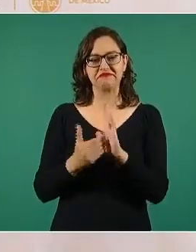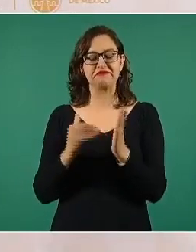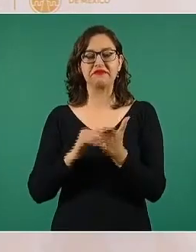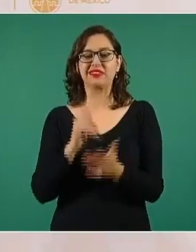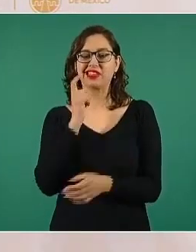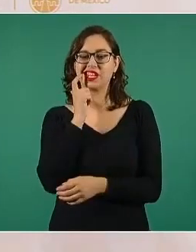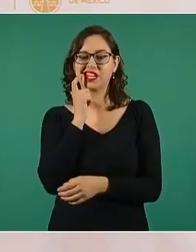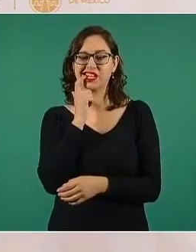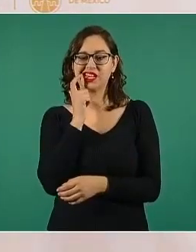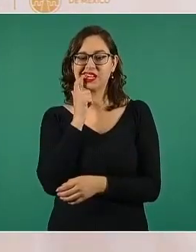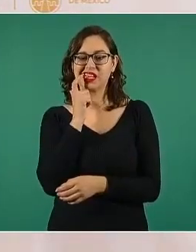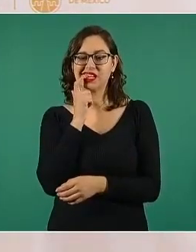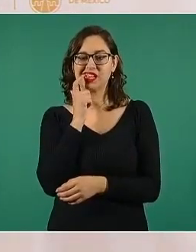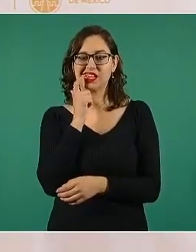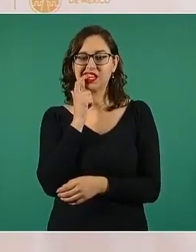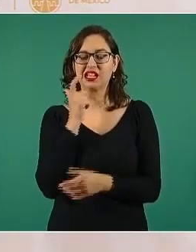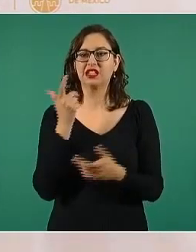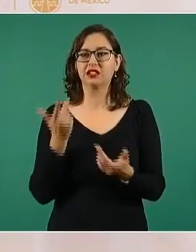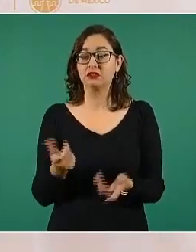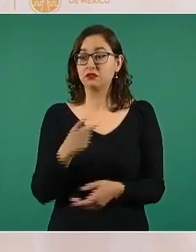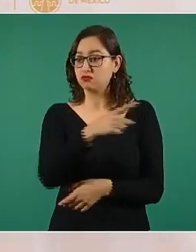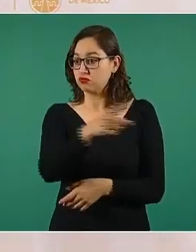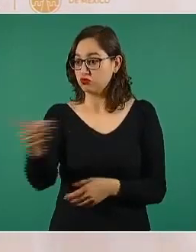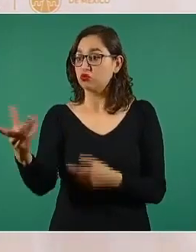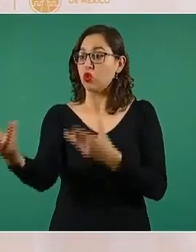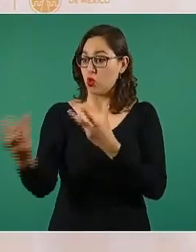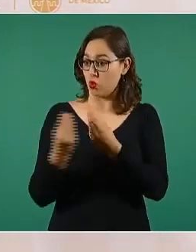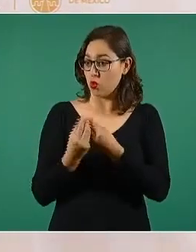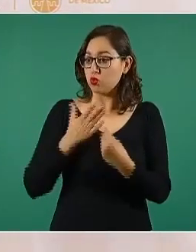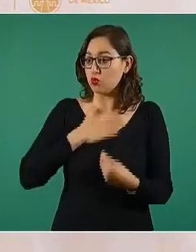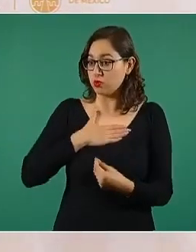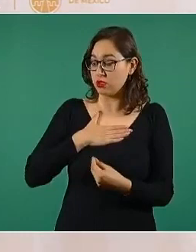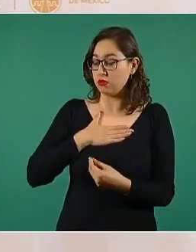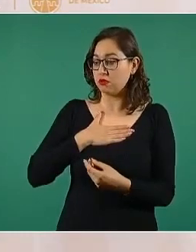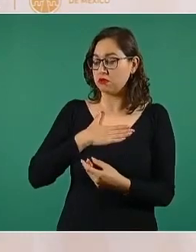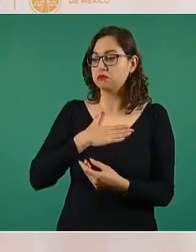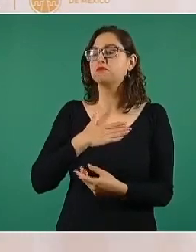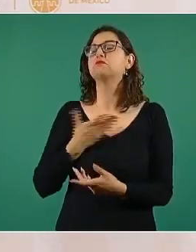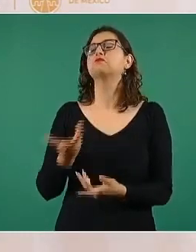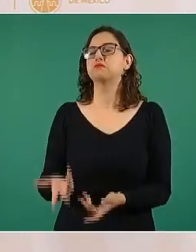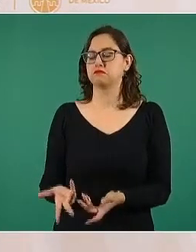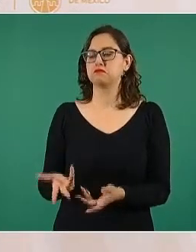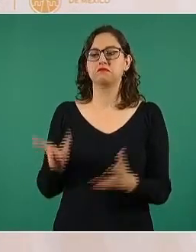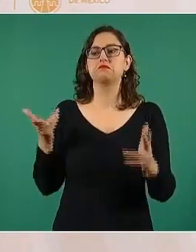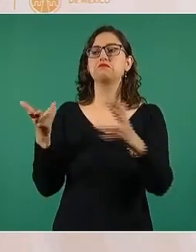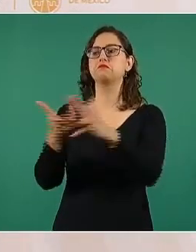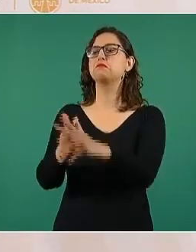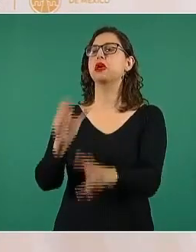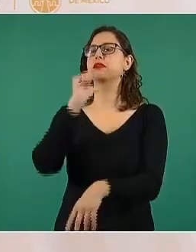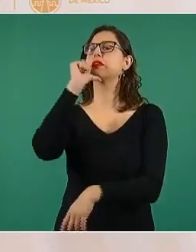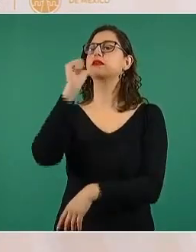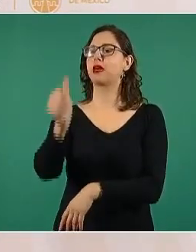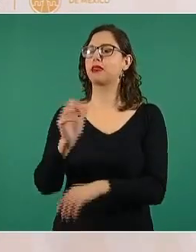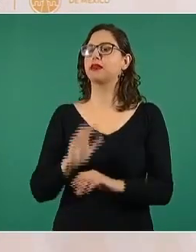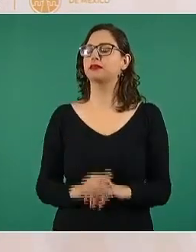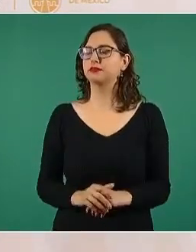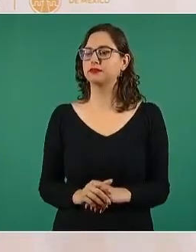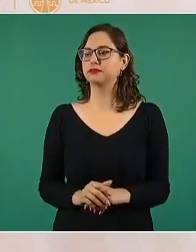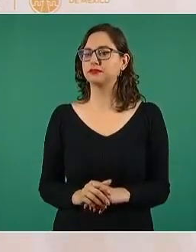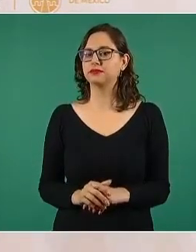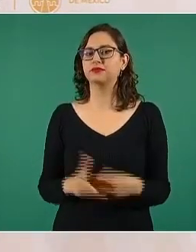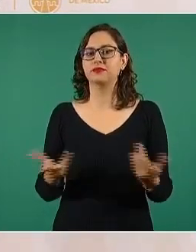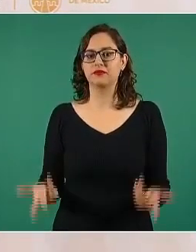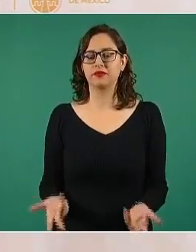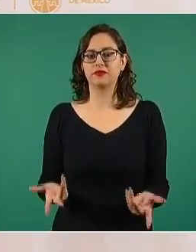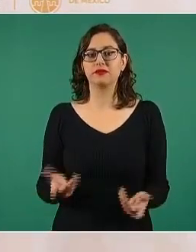de respetar a los que se sometían y arrasar y esclavizar